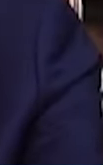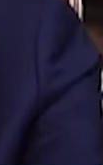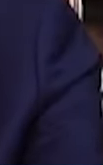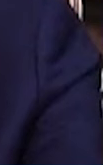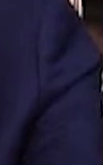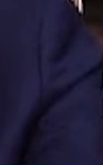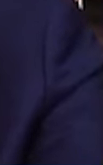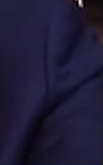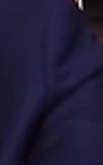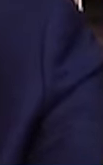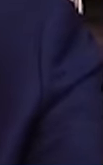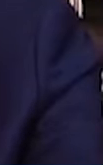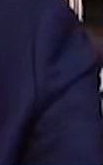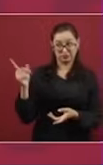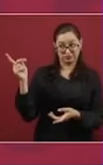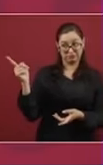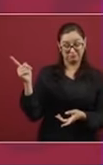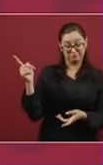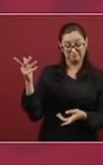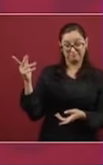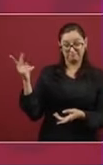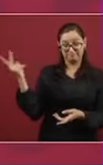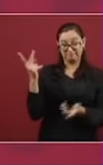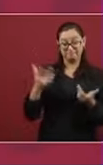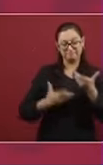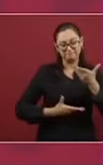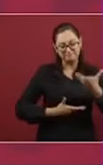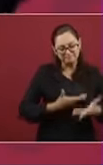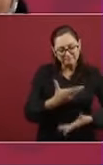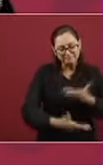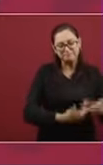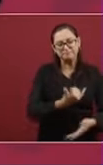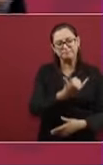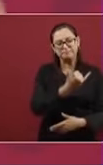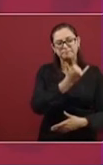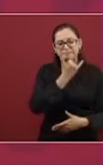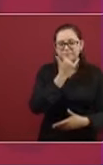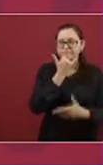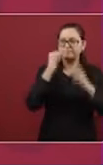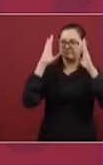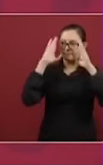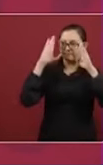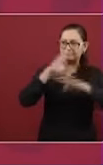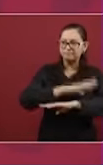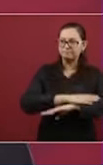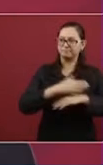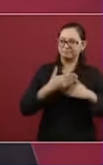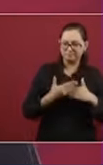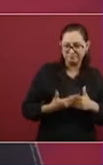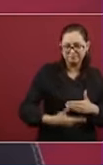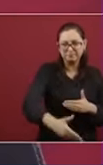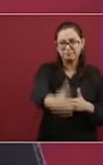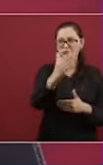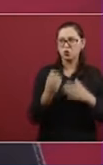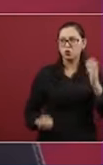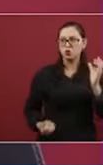señor presidente de la República de México, el señor López Obrador, apoye, bueno, es lógico por una parte, pero